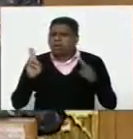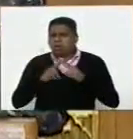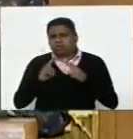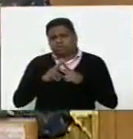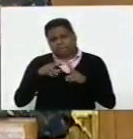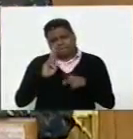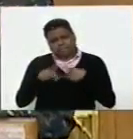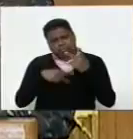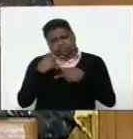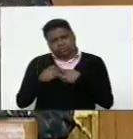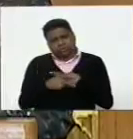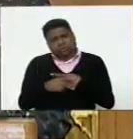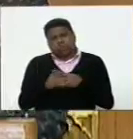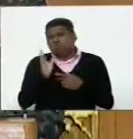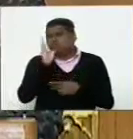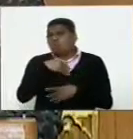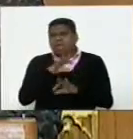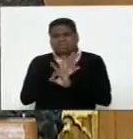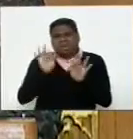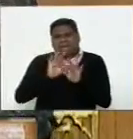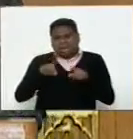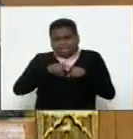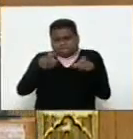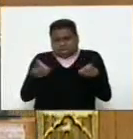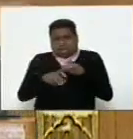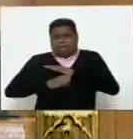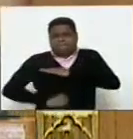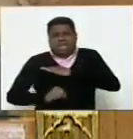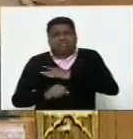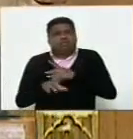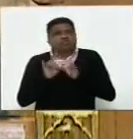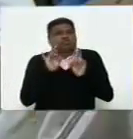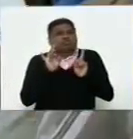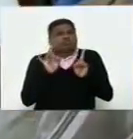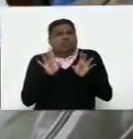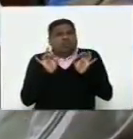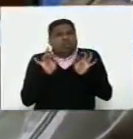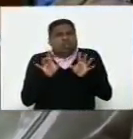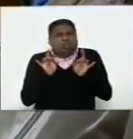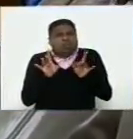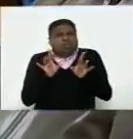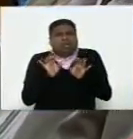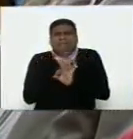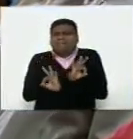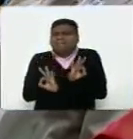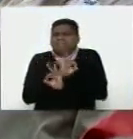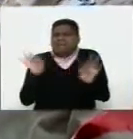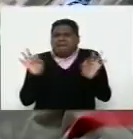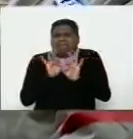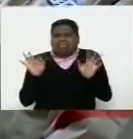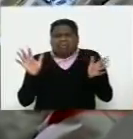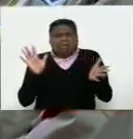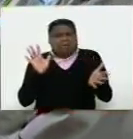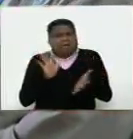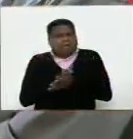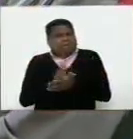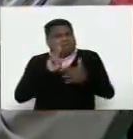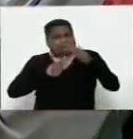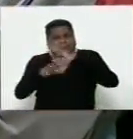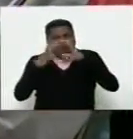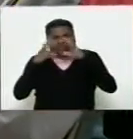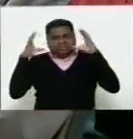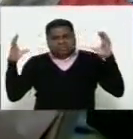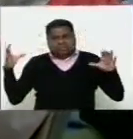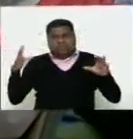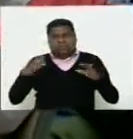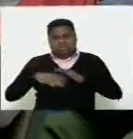producía sin dolor. Es decir, esta visión del